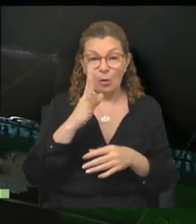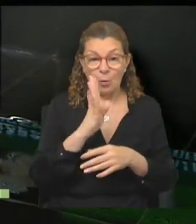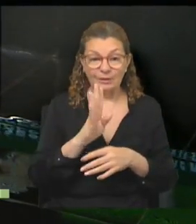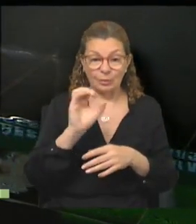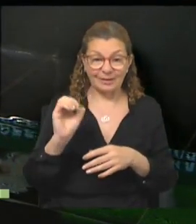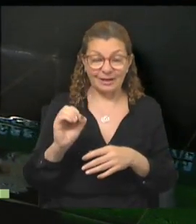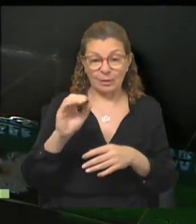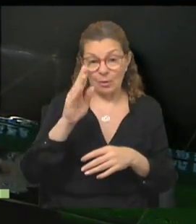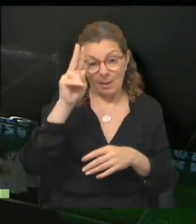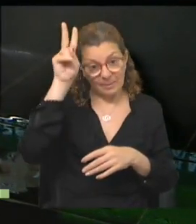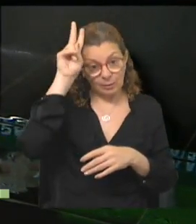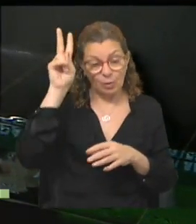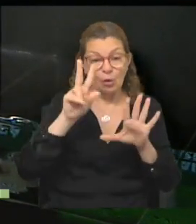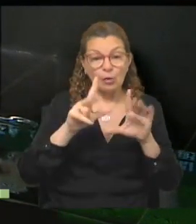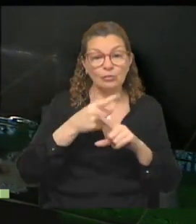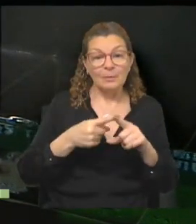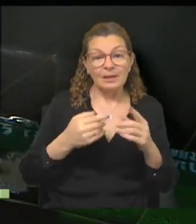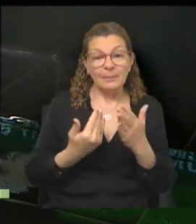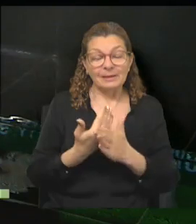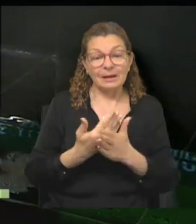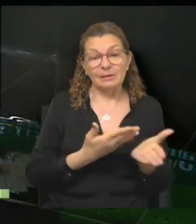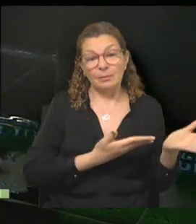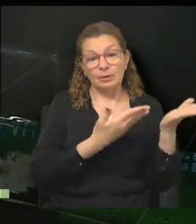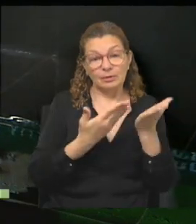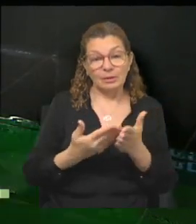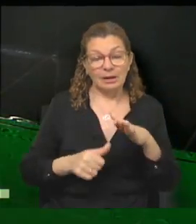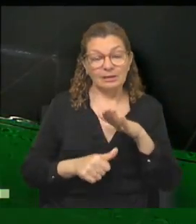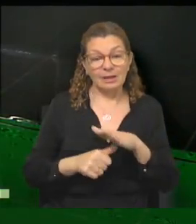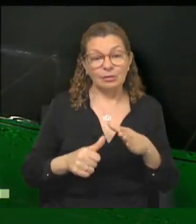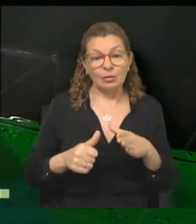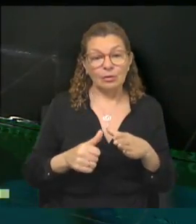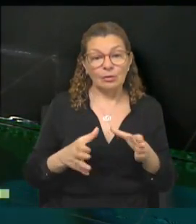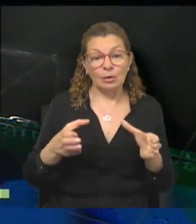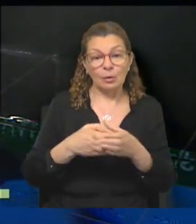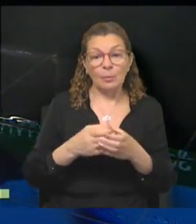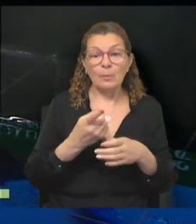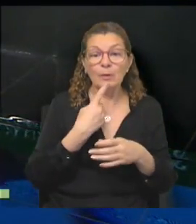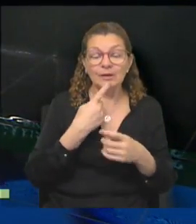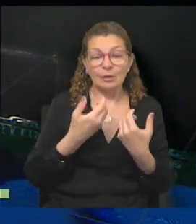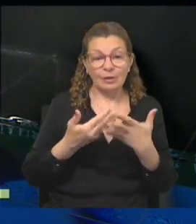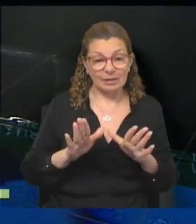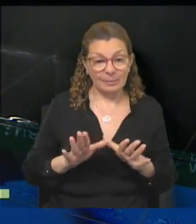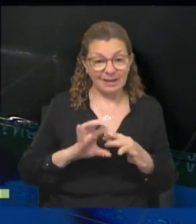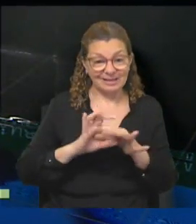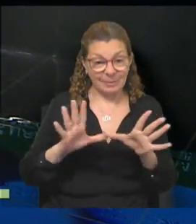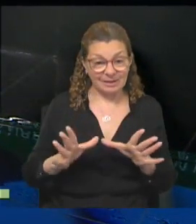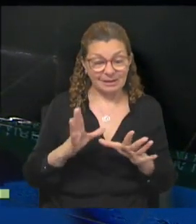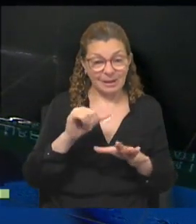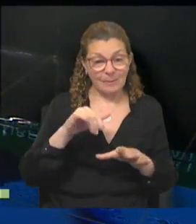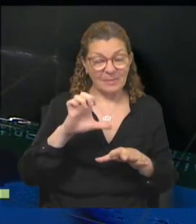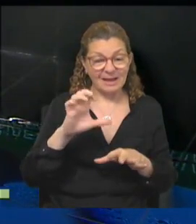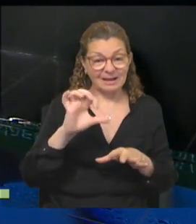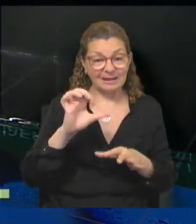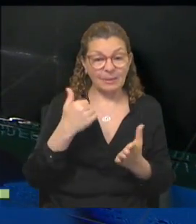Qué pasará 88:30 de la mañana Bueno estaremos recibiendo al candidato del partido independiente Pablo mierez para ver bueno cuáles son sus propuestas